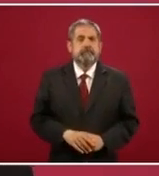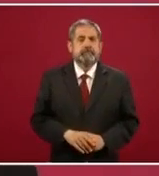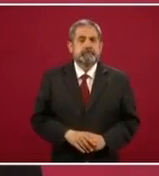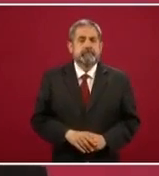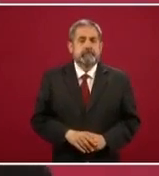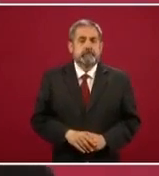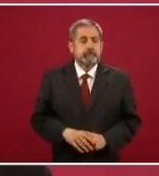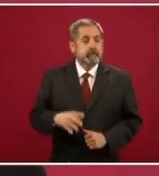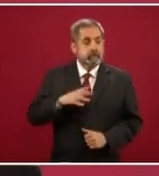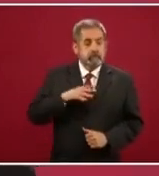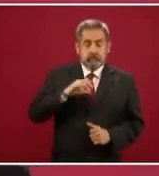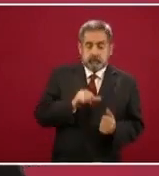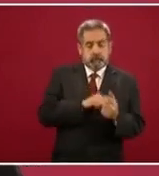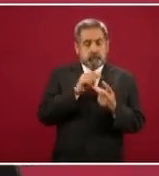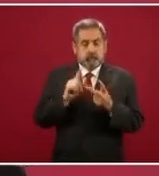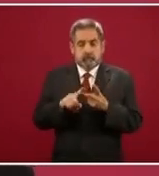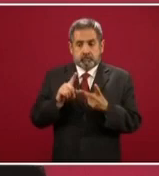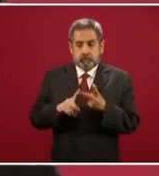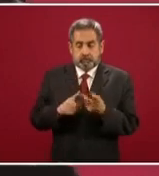Tenemos un fondo